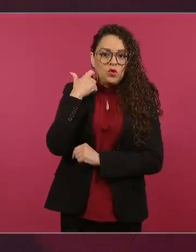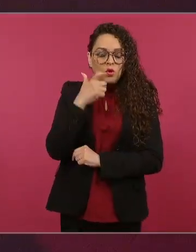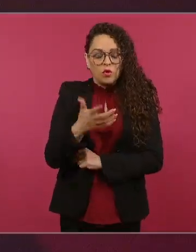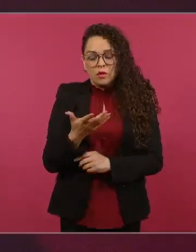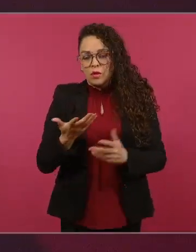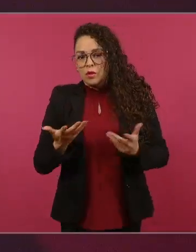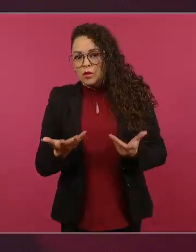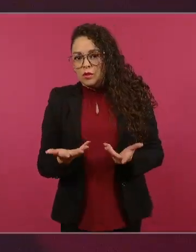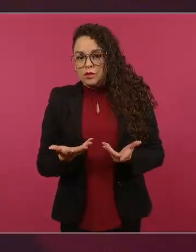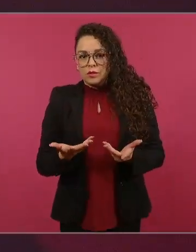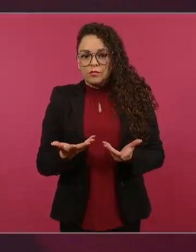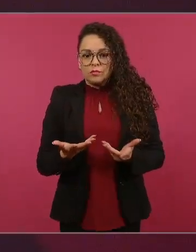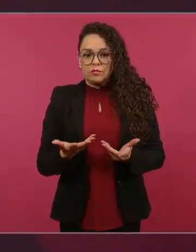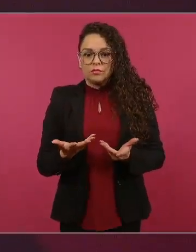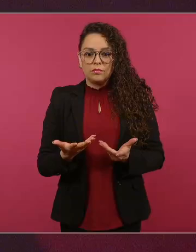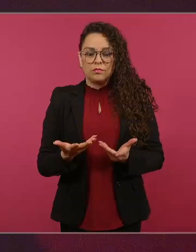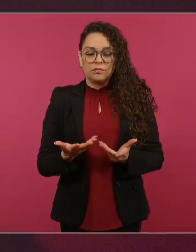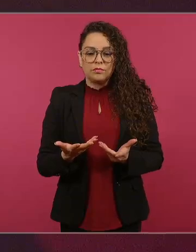que lo de